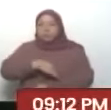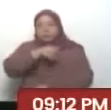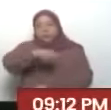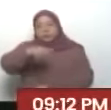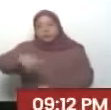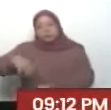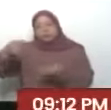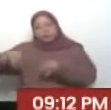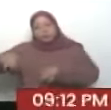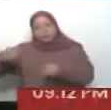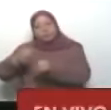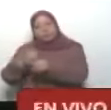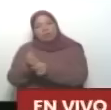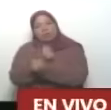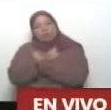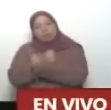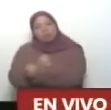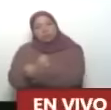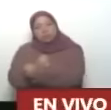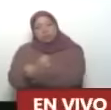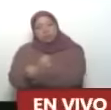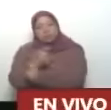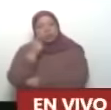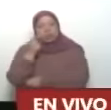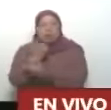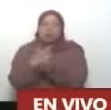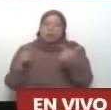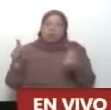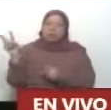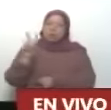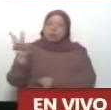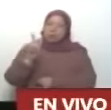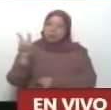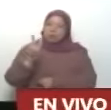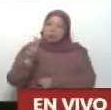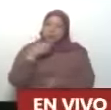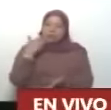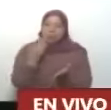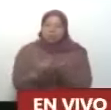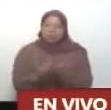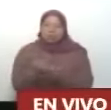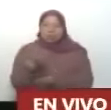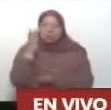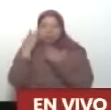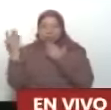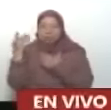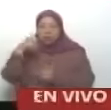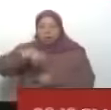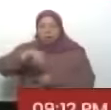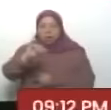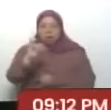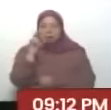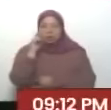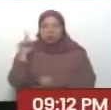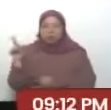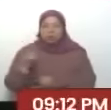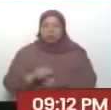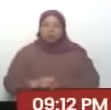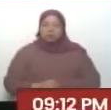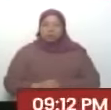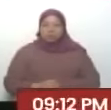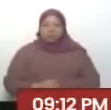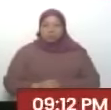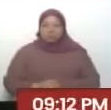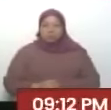de a pie que aman la tradición libertaria de Venezuela. Gracias, Jennifer. Y por aquí tenemos